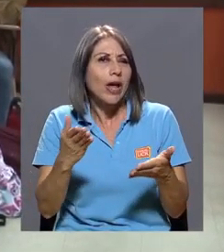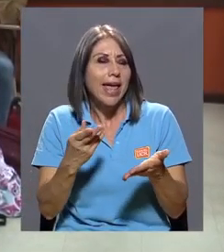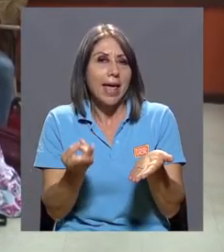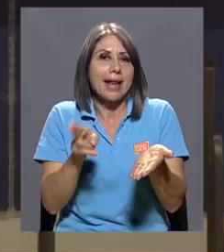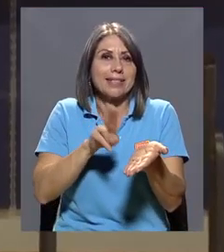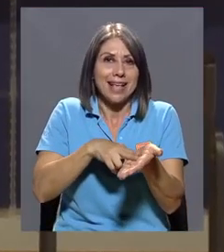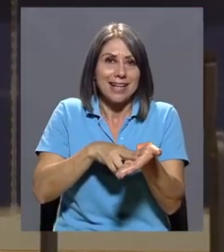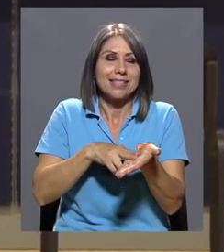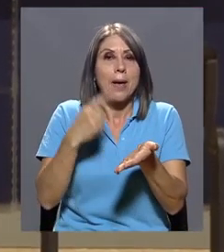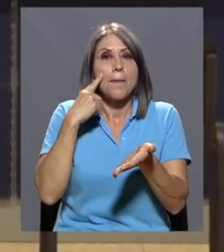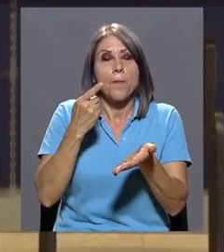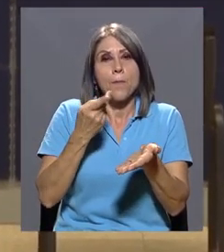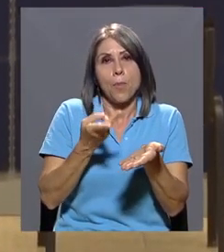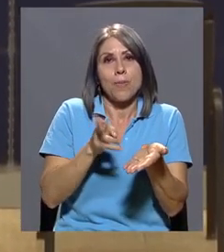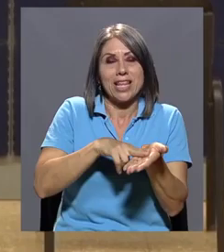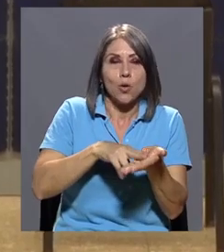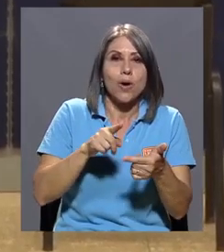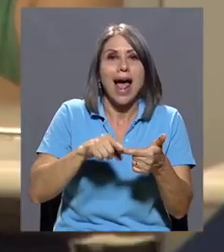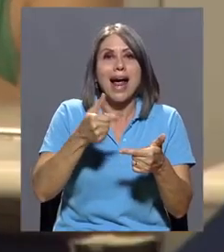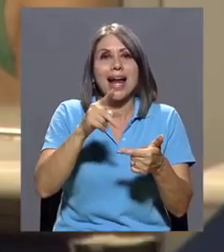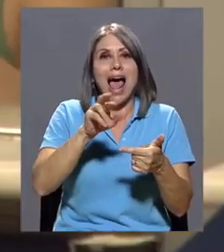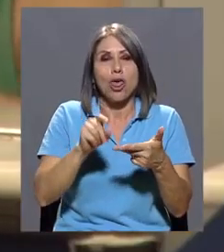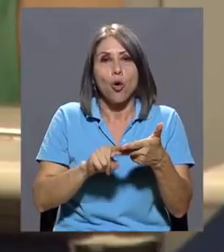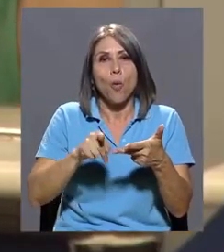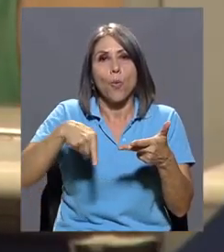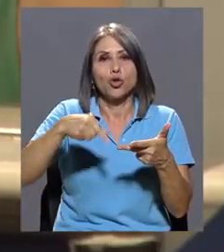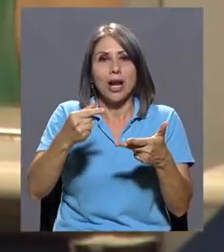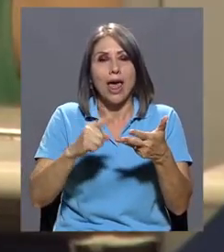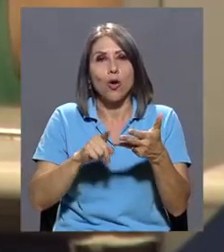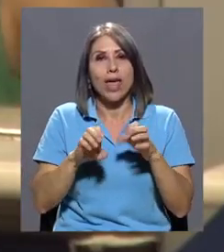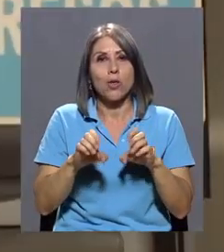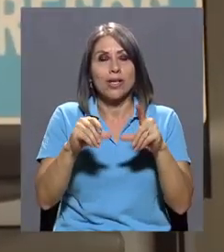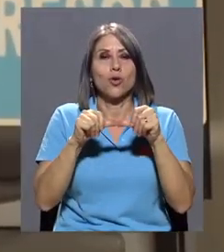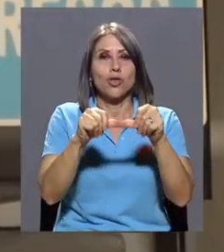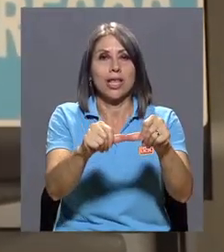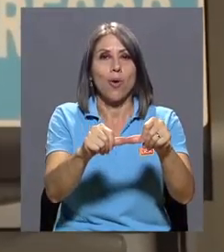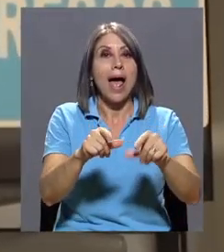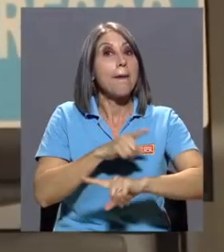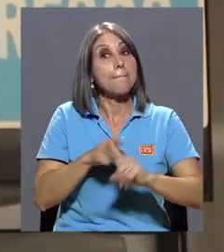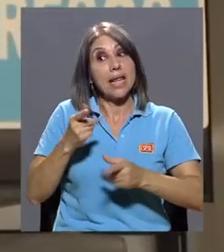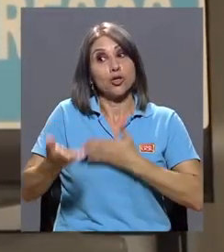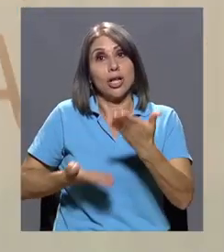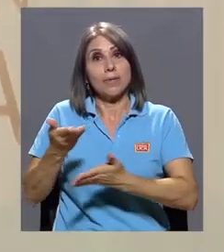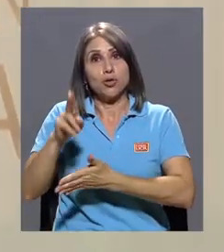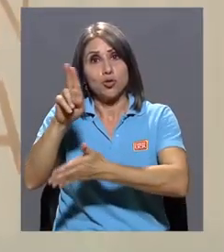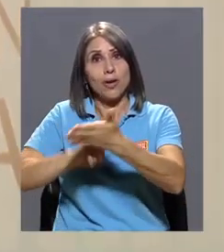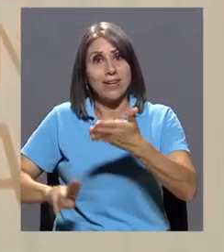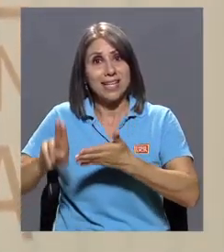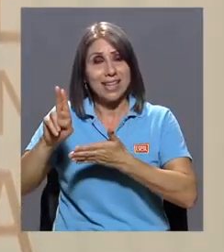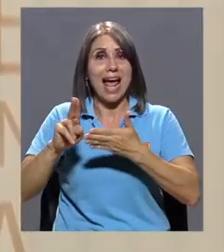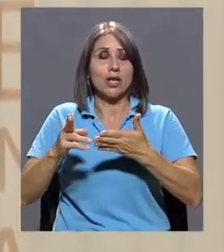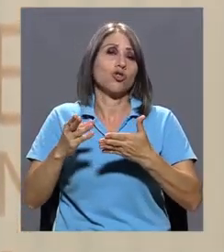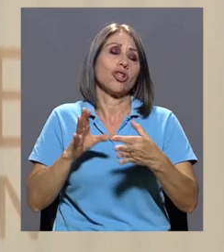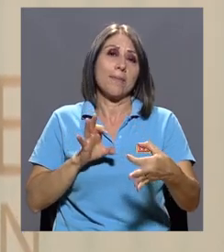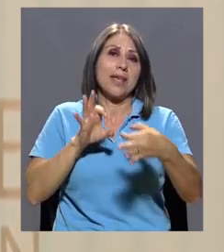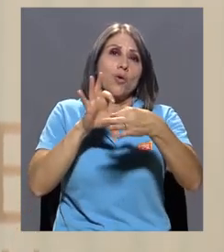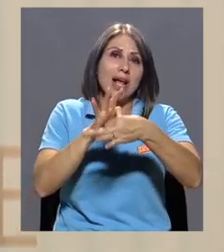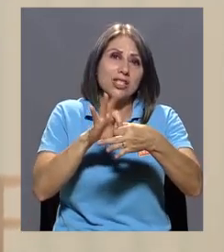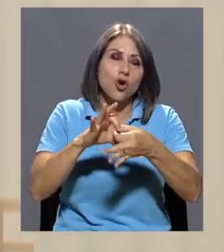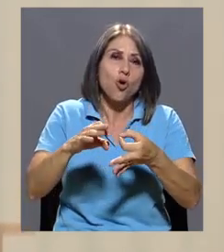créditos de los cursos brindados en grado posgrado y educación continua pero no así los servicios universitarios prestados en